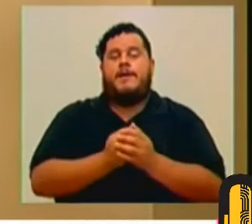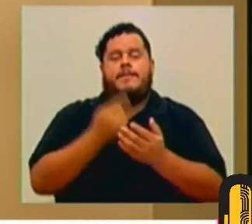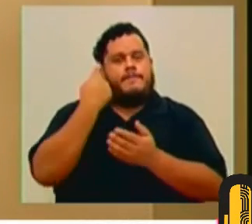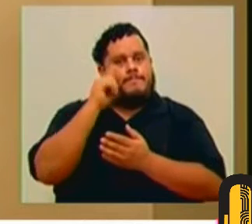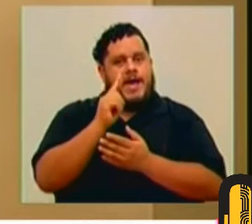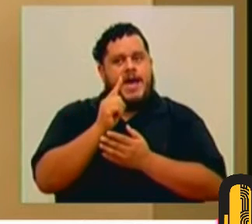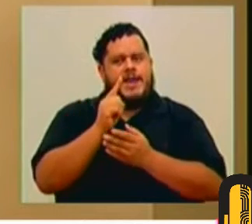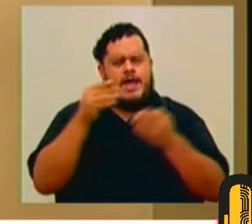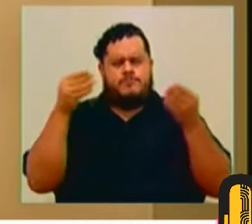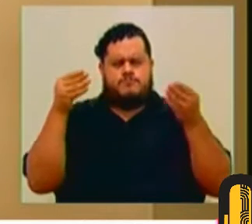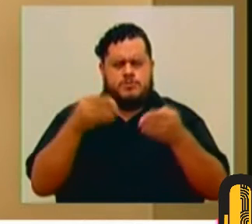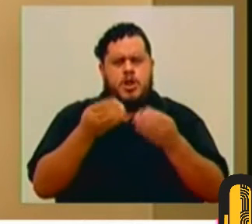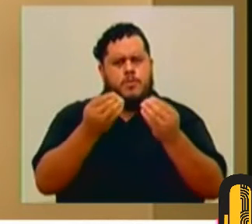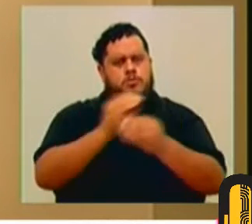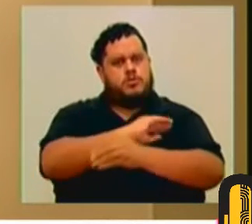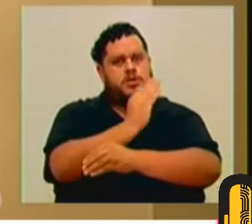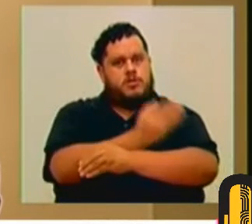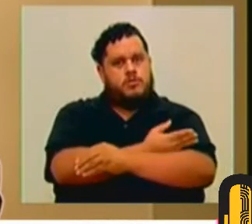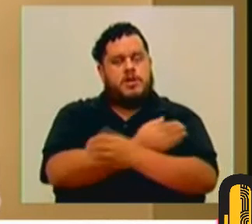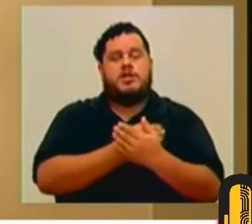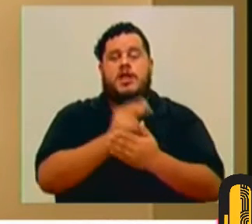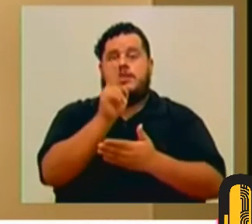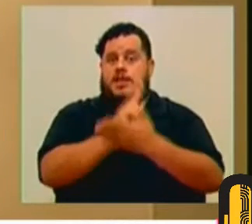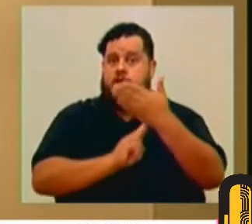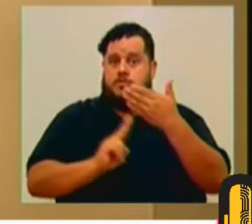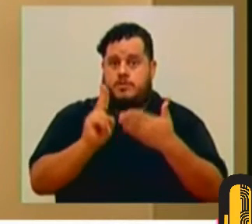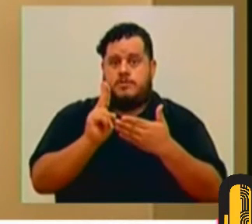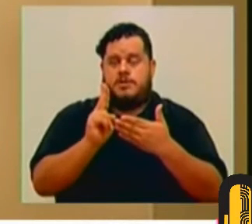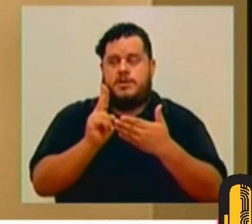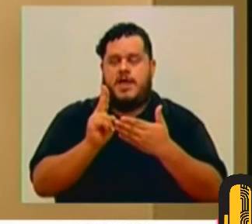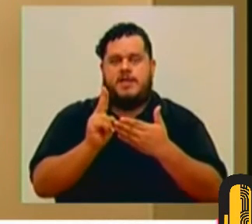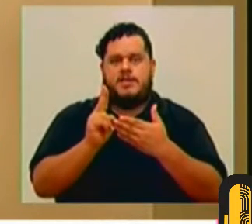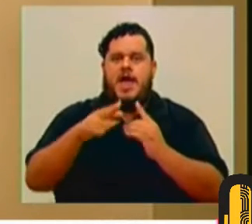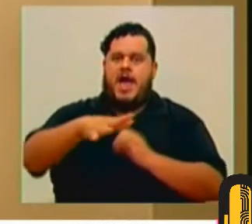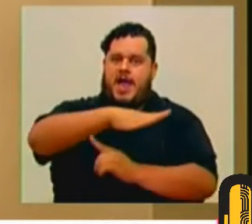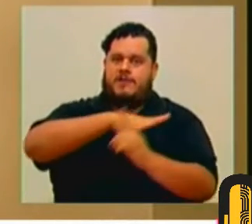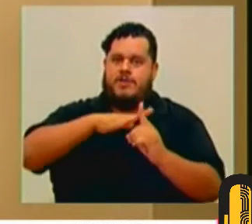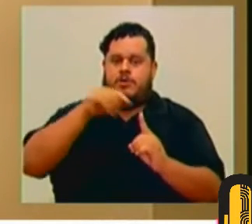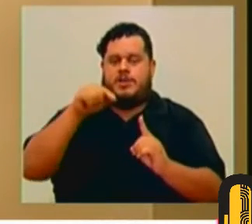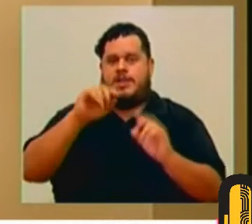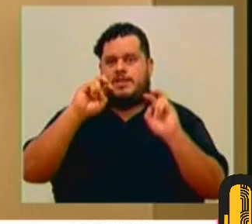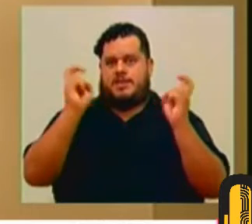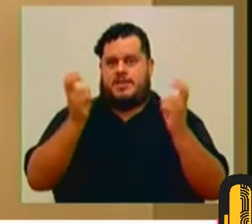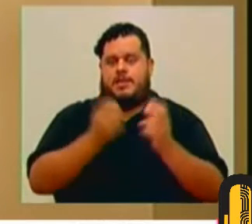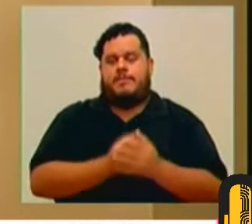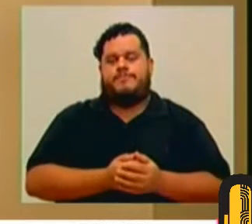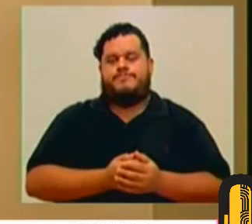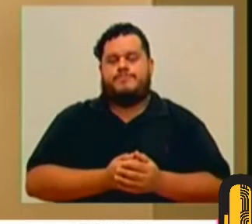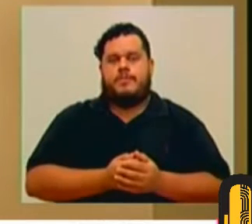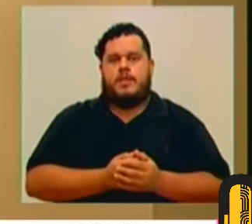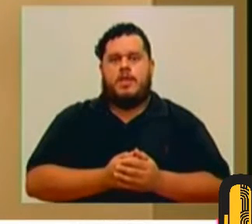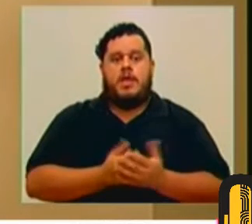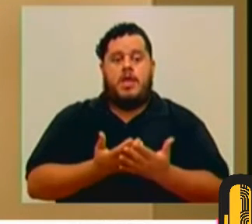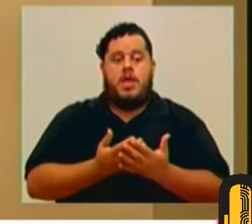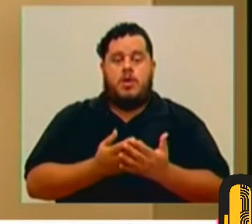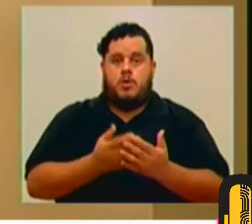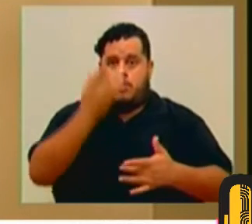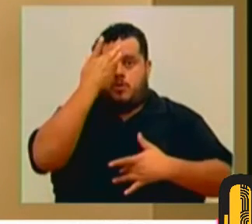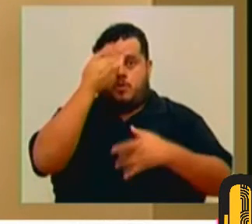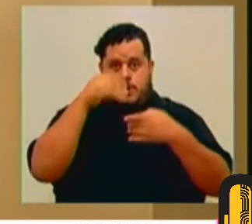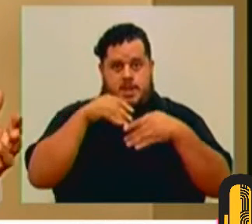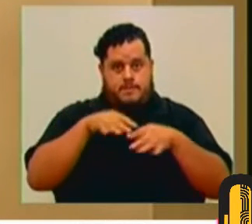de concentrar muchos esfuerzos de las universidades alrededor de este tema. Con la pandemia,